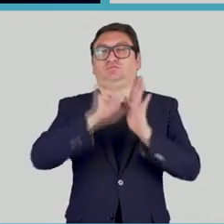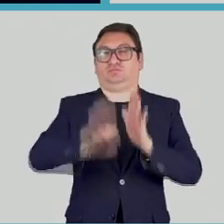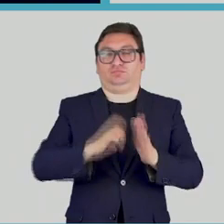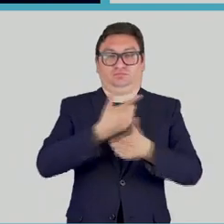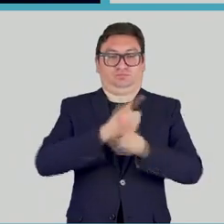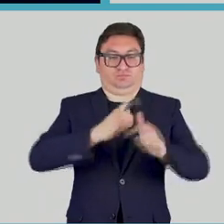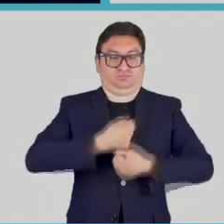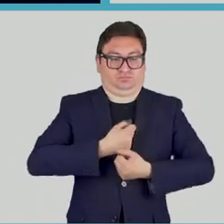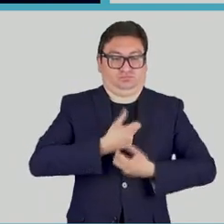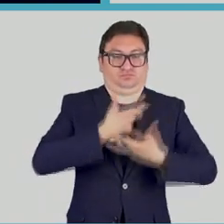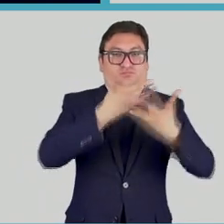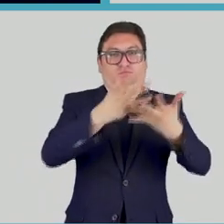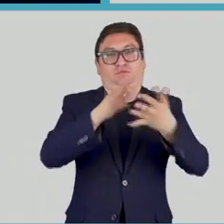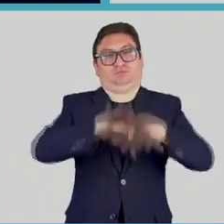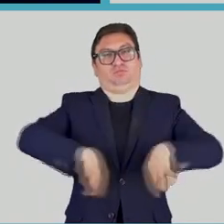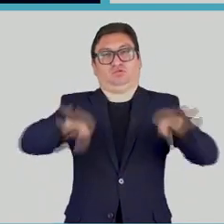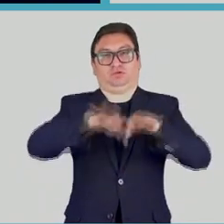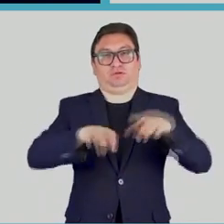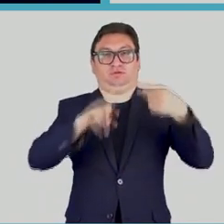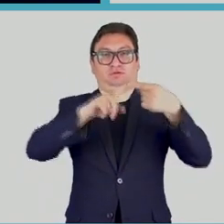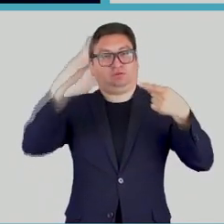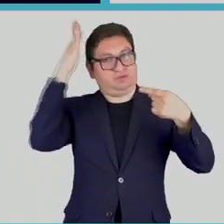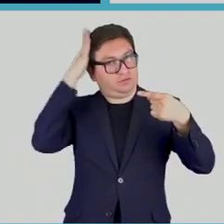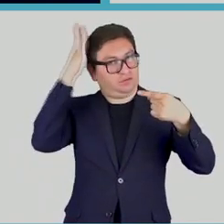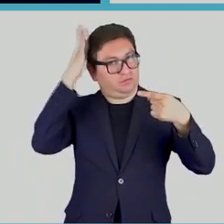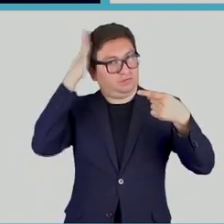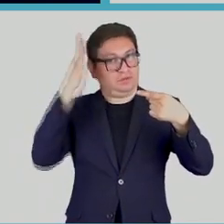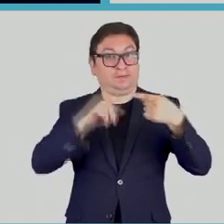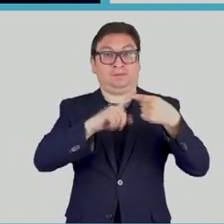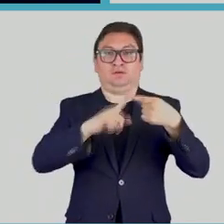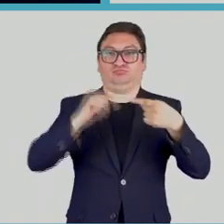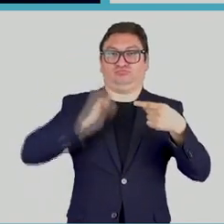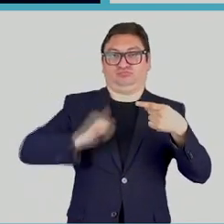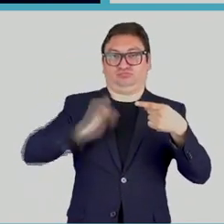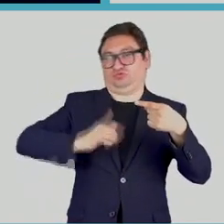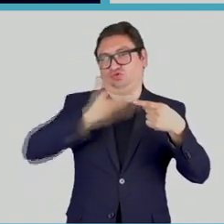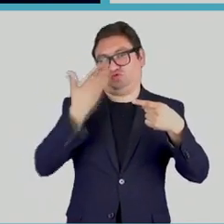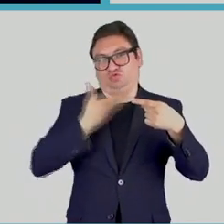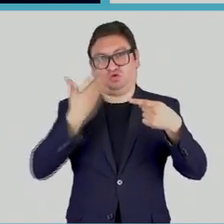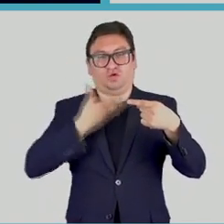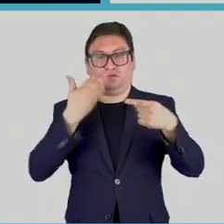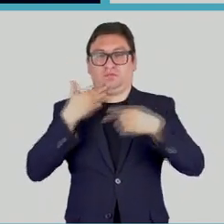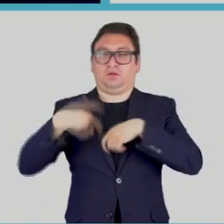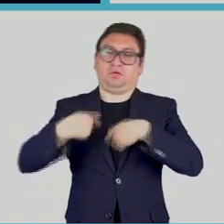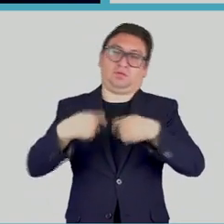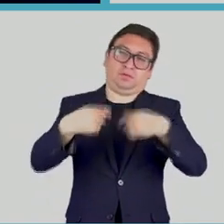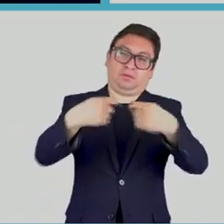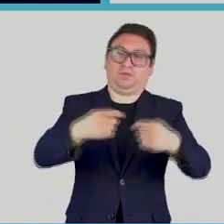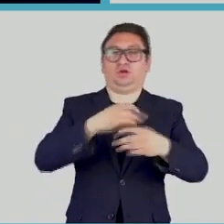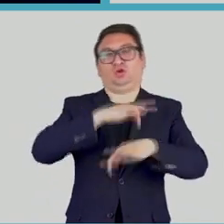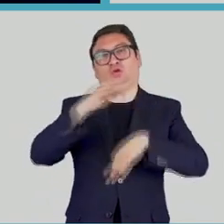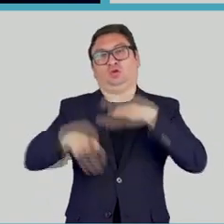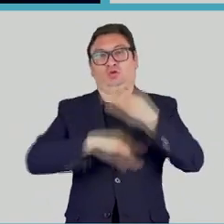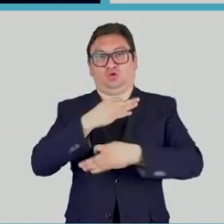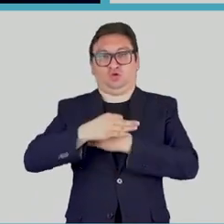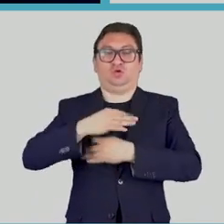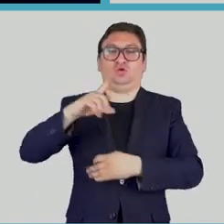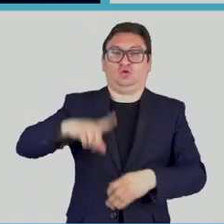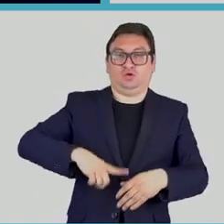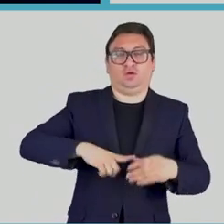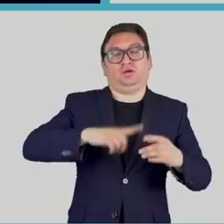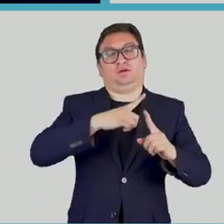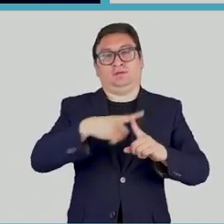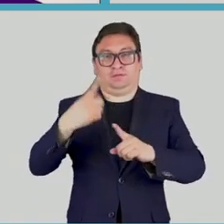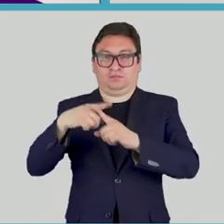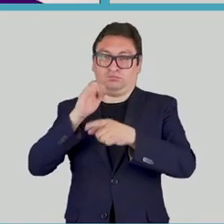opinión en la libertad de expresión es un derecho madre digamos es el derecho a que de mayor antigüedad de mayor tradición es parte de los estados liberales